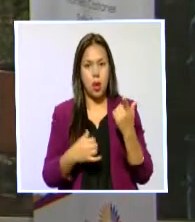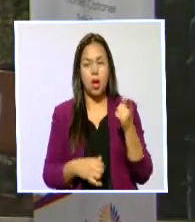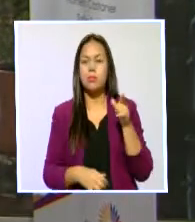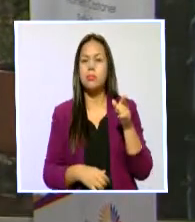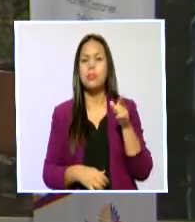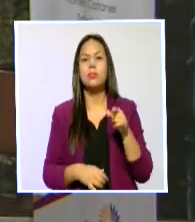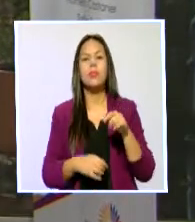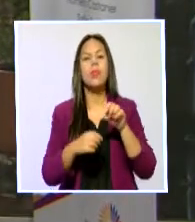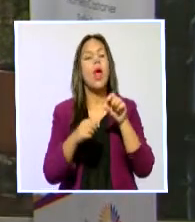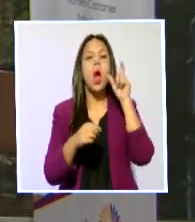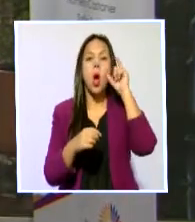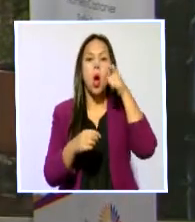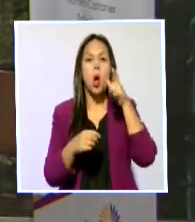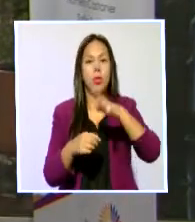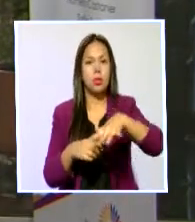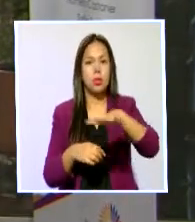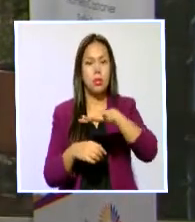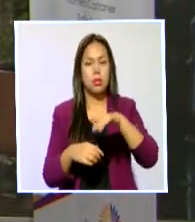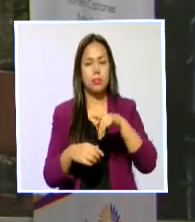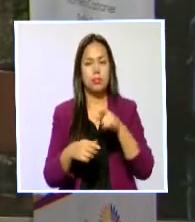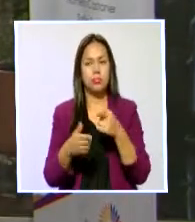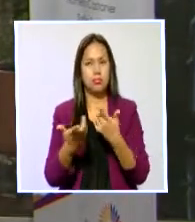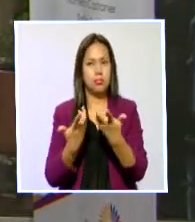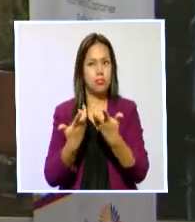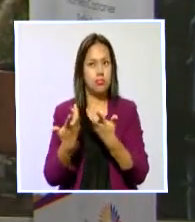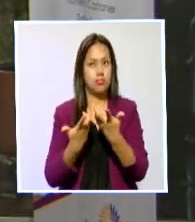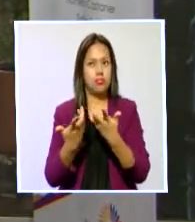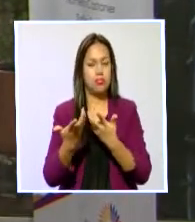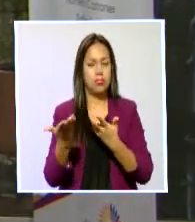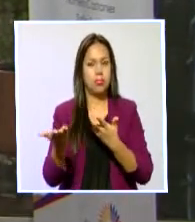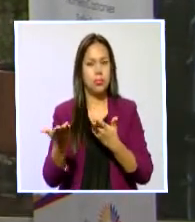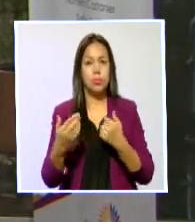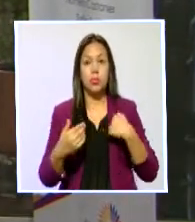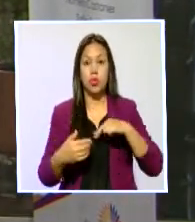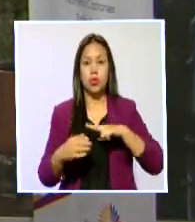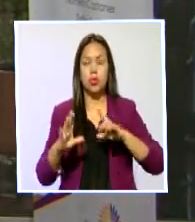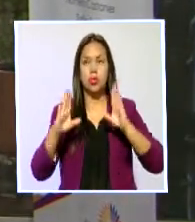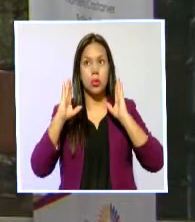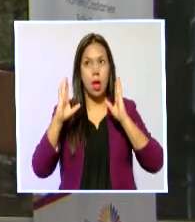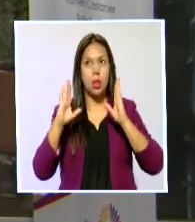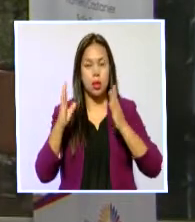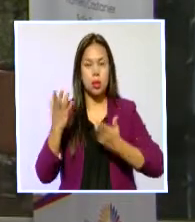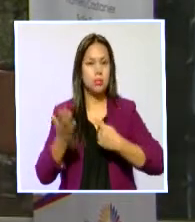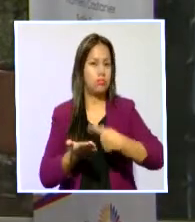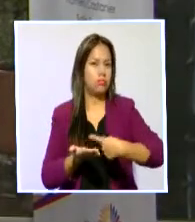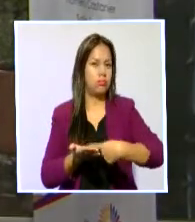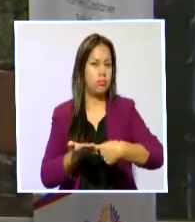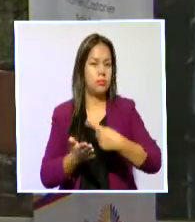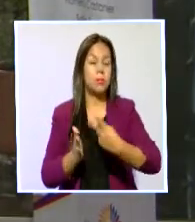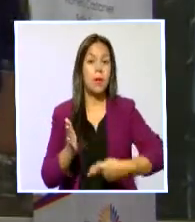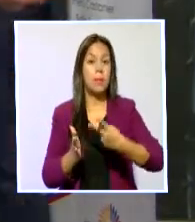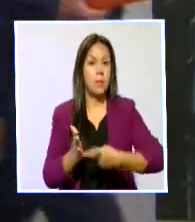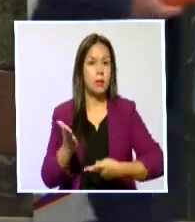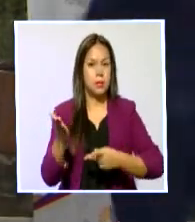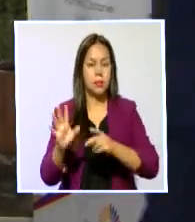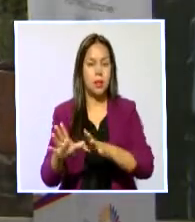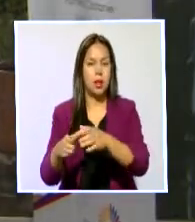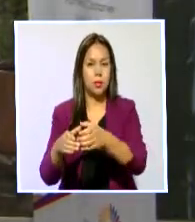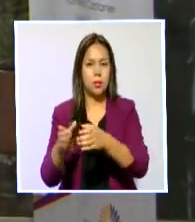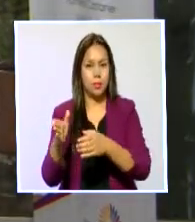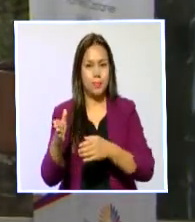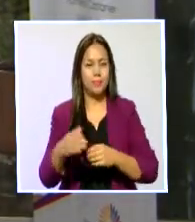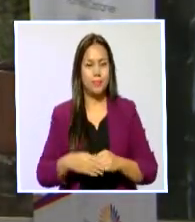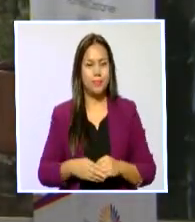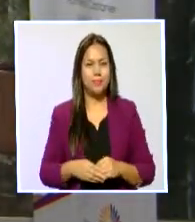contralor subrogante aquí en la Comisión de Fiscalización. Nosotros estaremos atentos a lo que se desarrolle en esta sesión de la Comisión